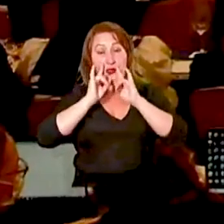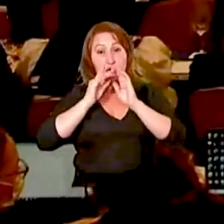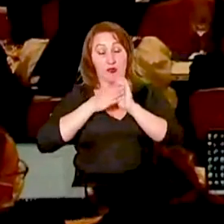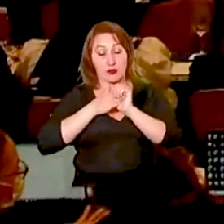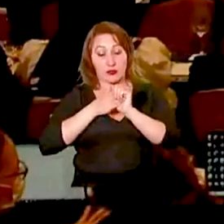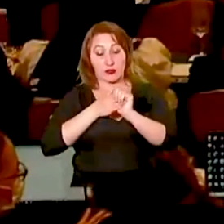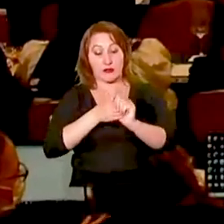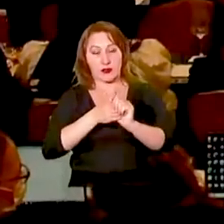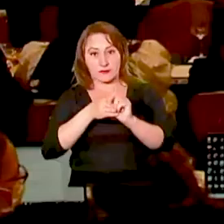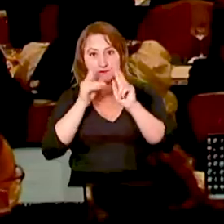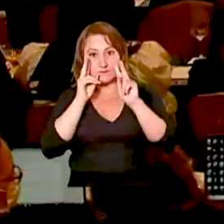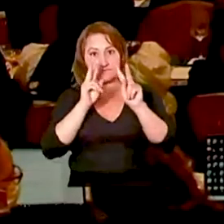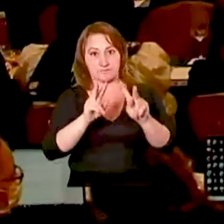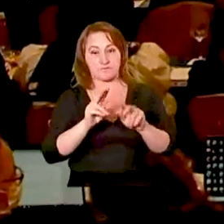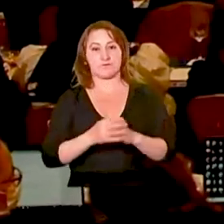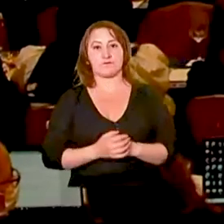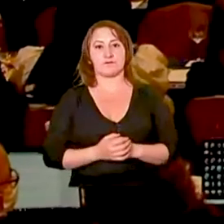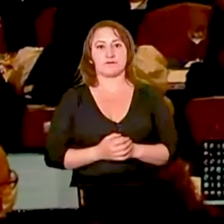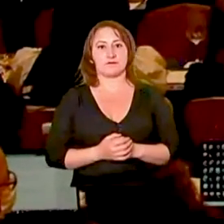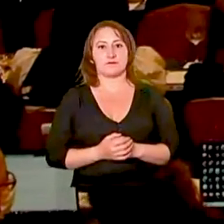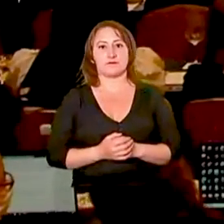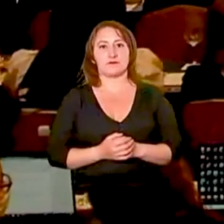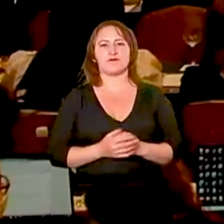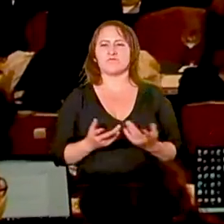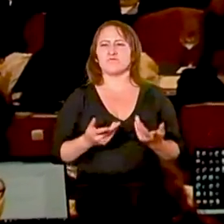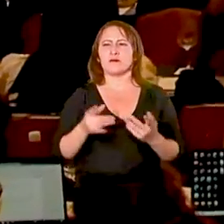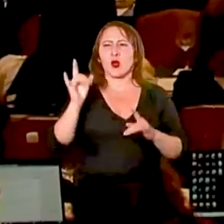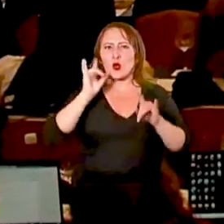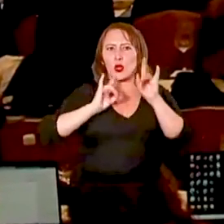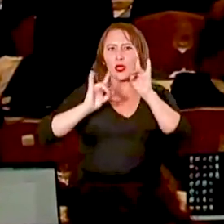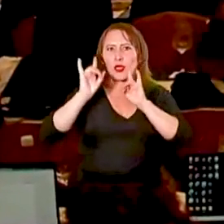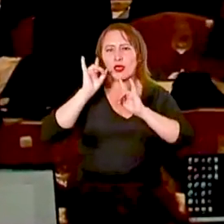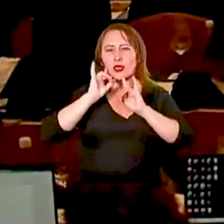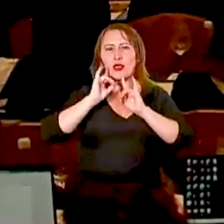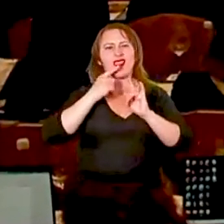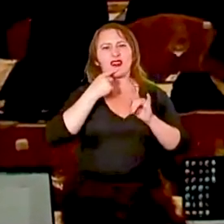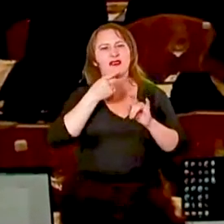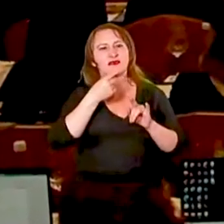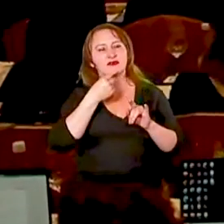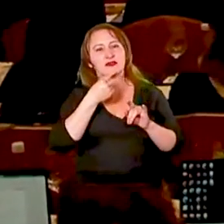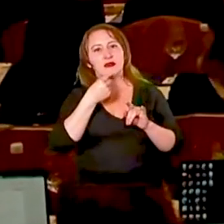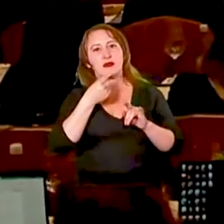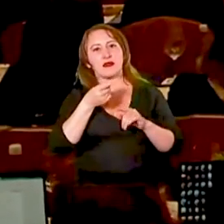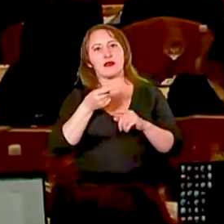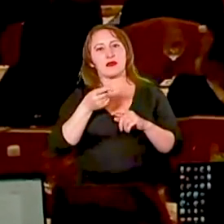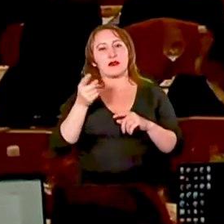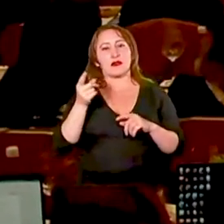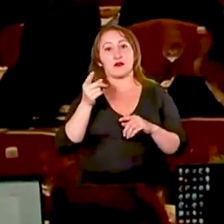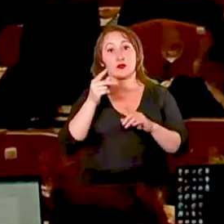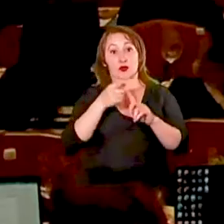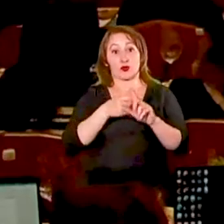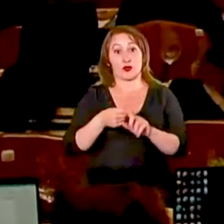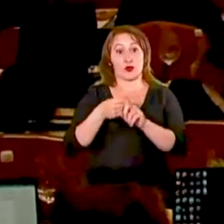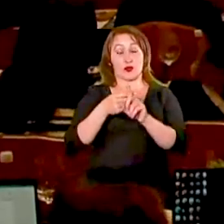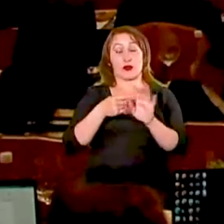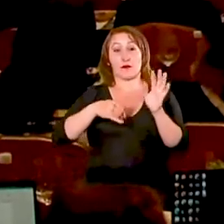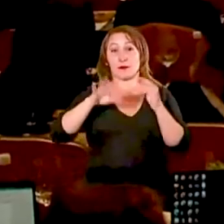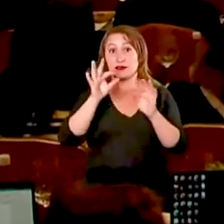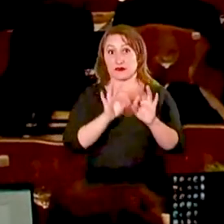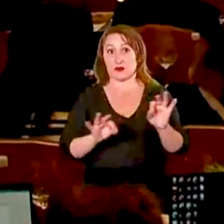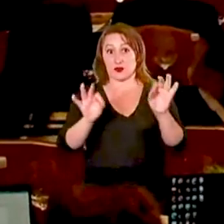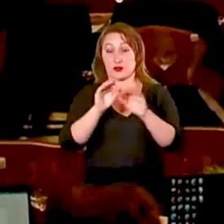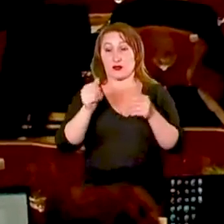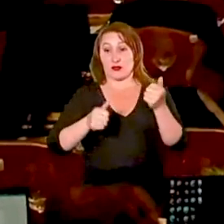orientar y observar. Cuando nosotros hablamos de oír, como lo dice la señora procuradora, lo más importante